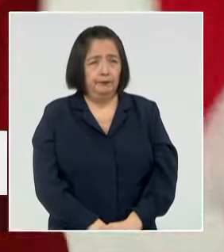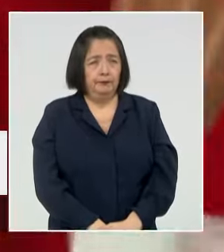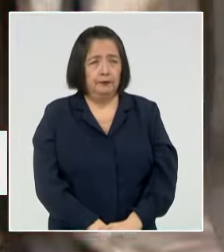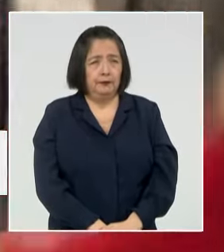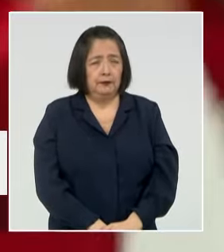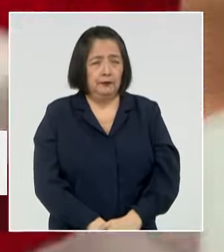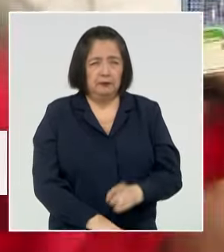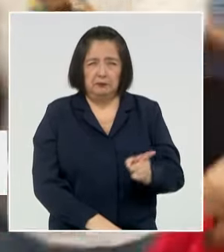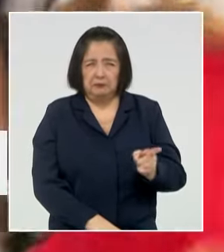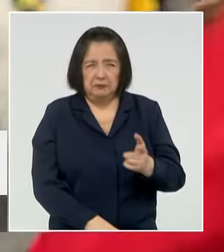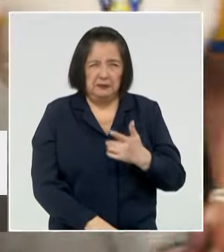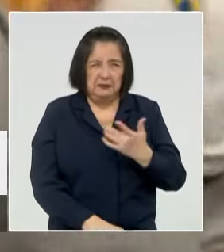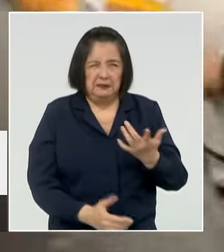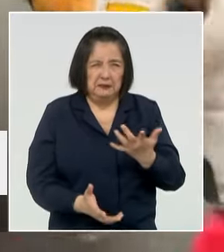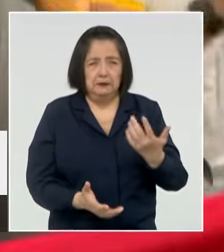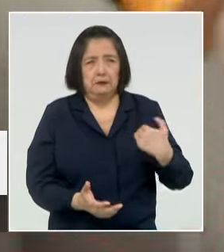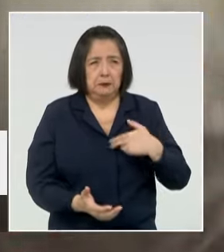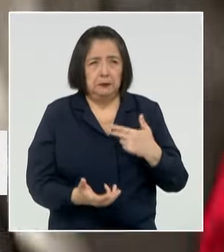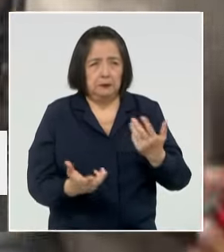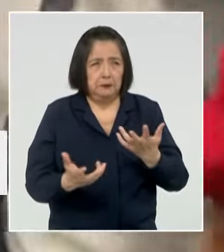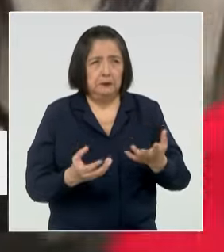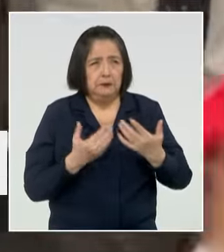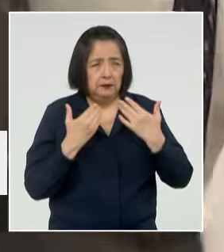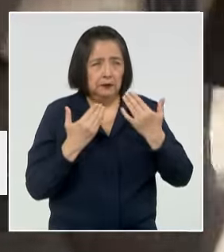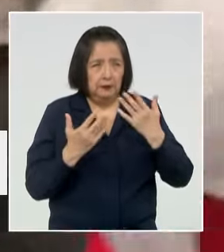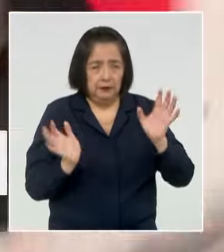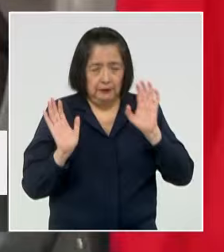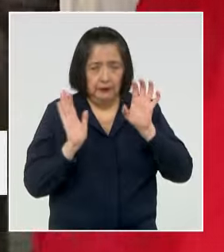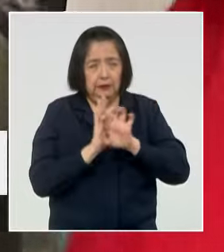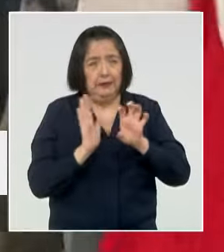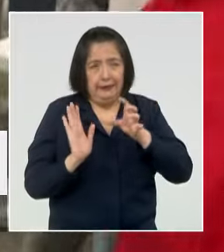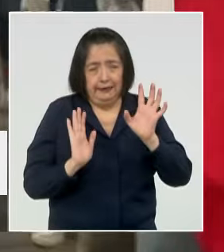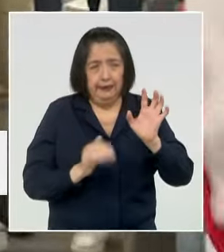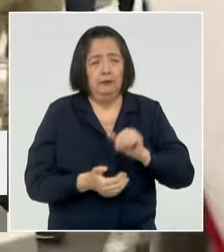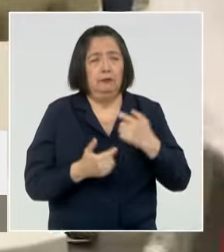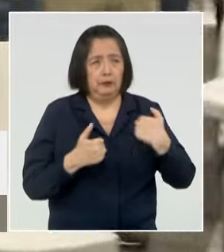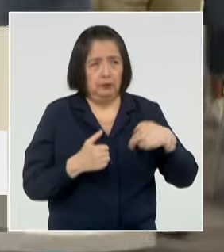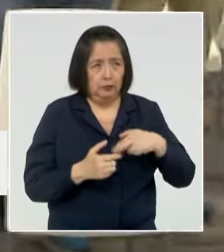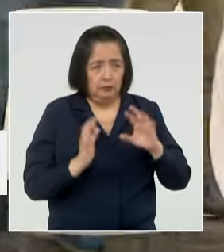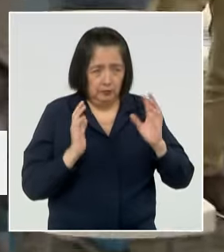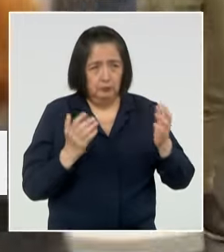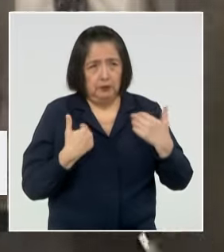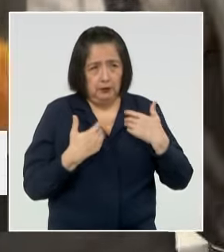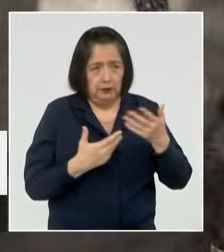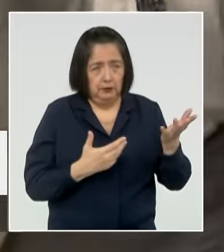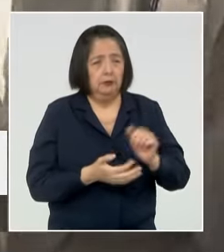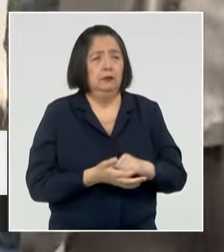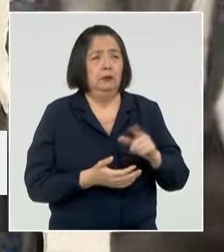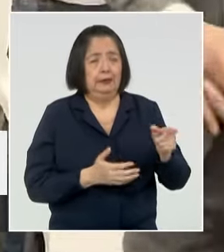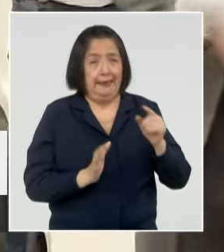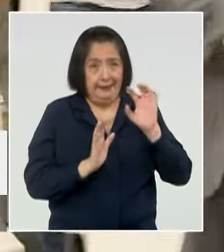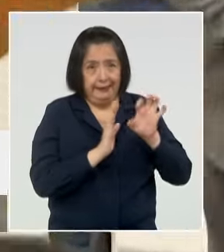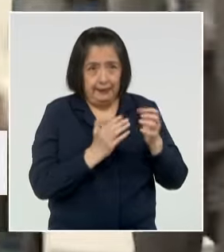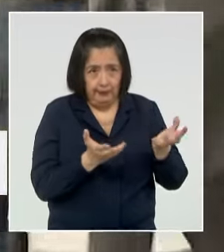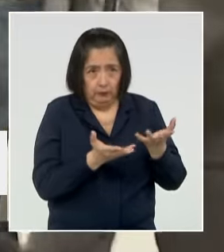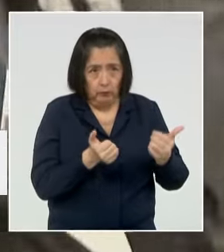En ese sentimiento que estamos dando gracias al ejemplo que hemos conseguido. Ese ejemplo es